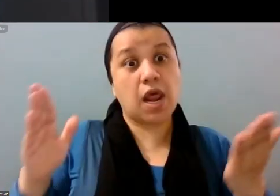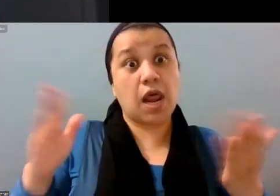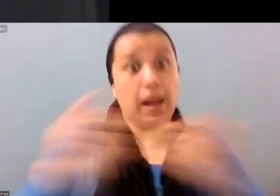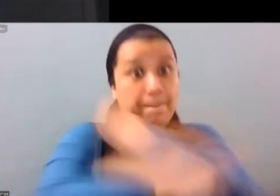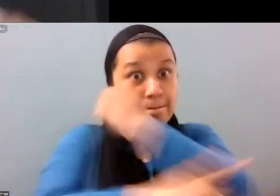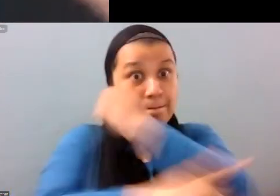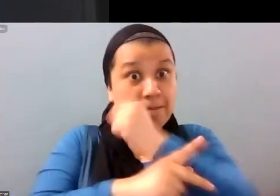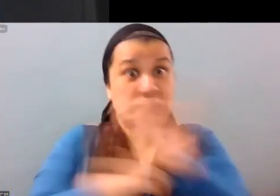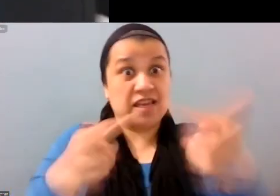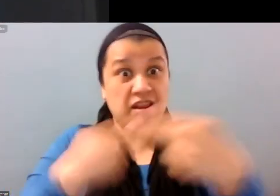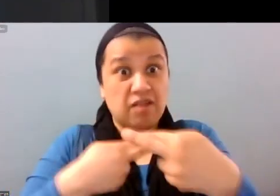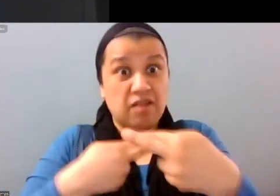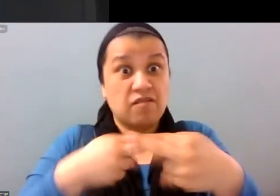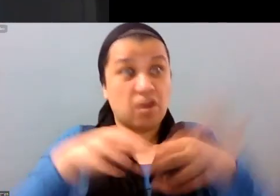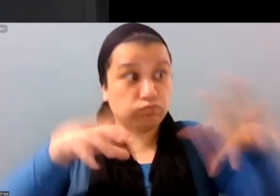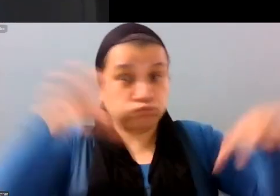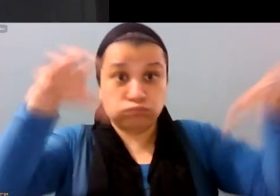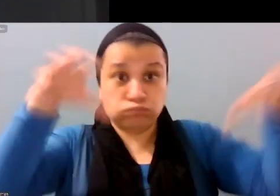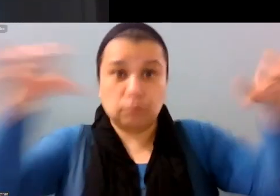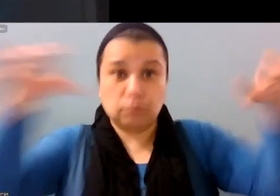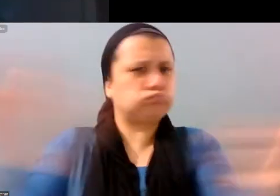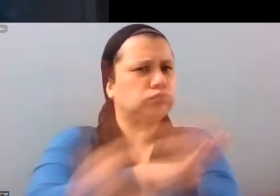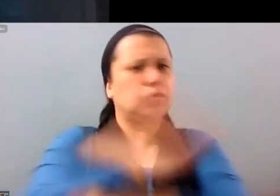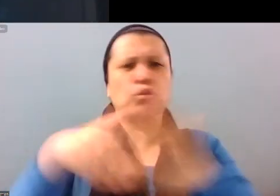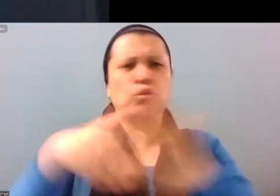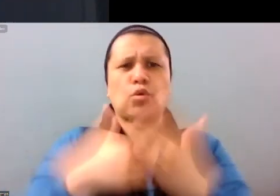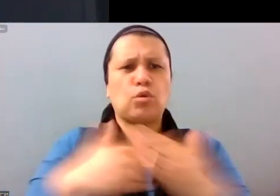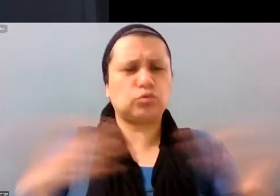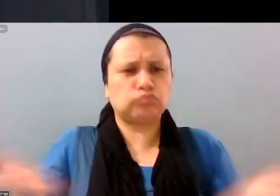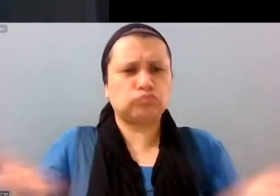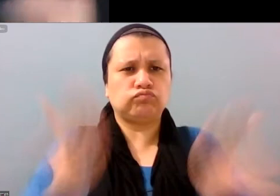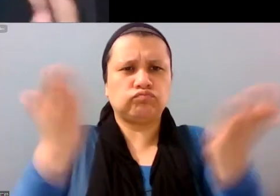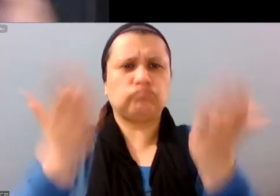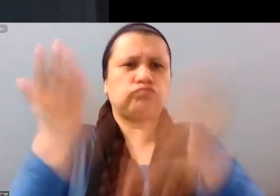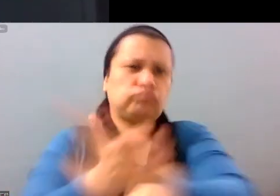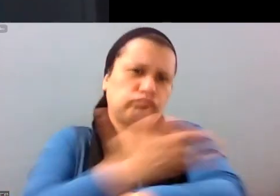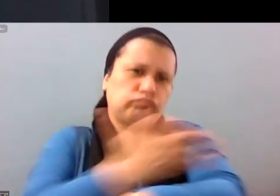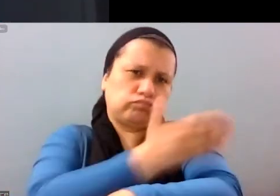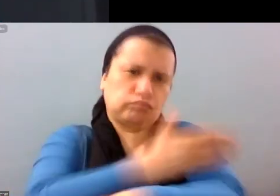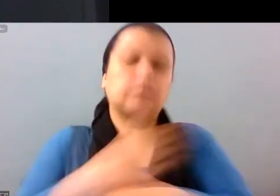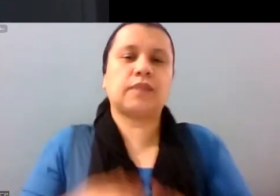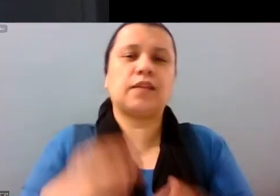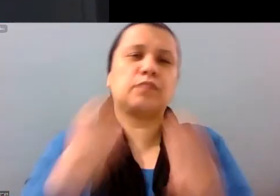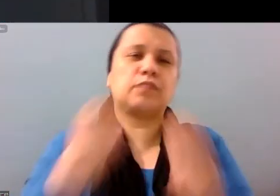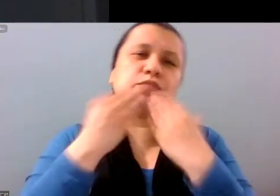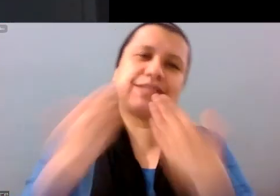territorios sigamos construyendo y sigamos levantándonos entonces pues muchísimas gracias